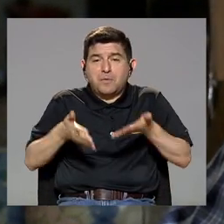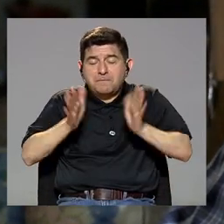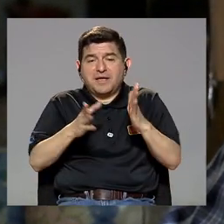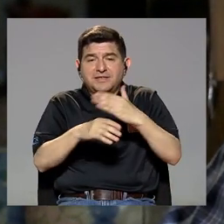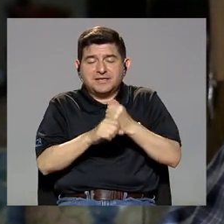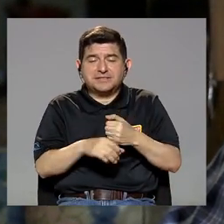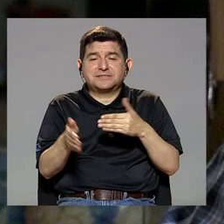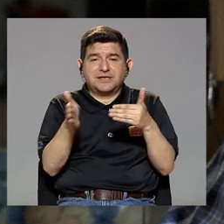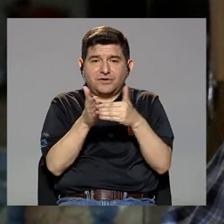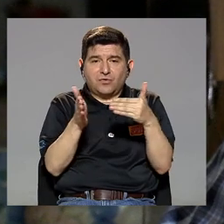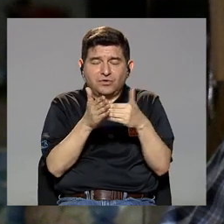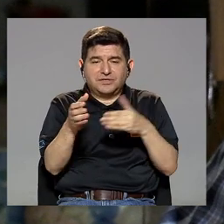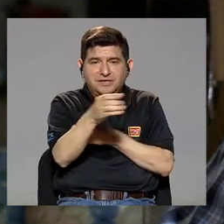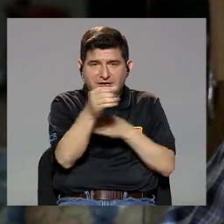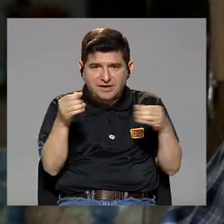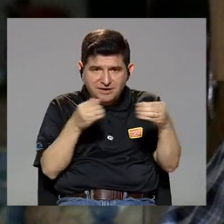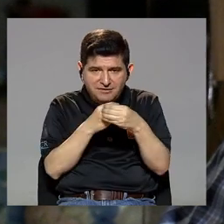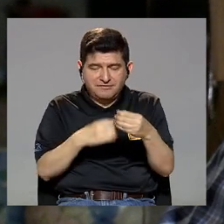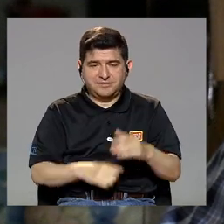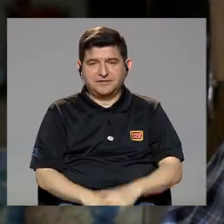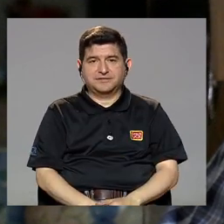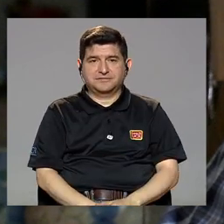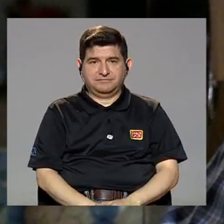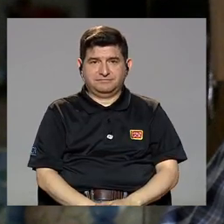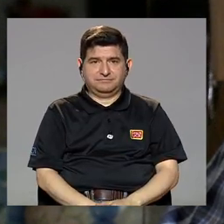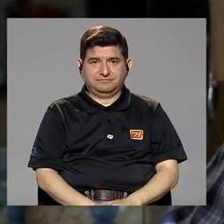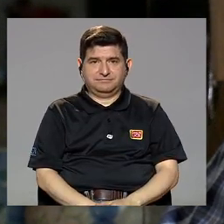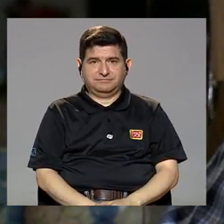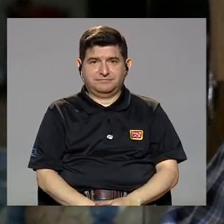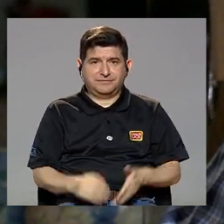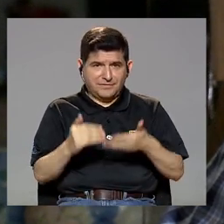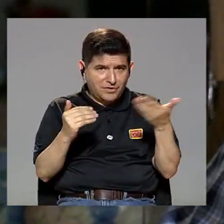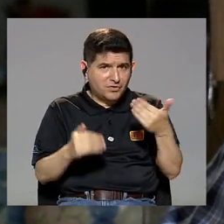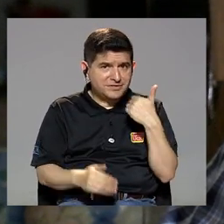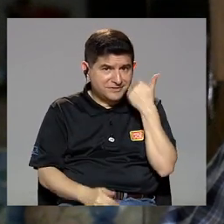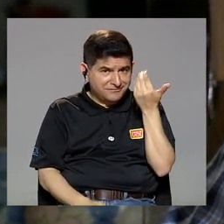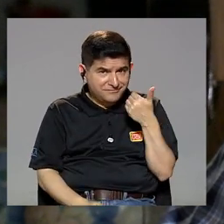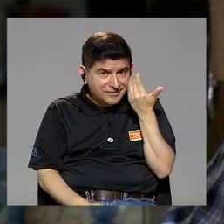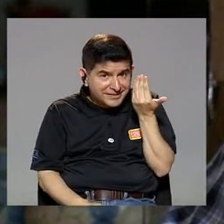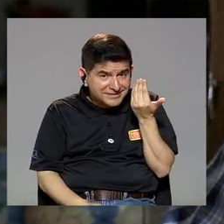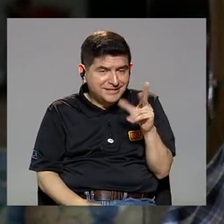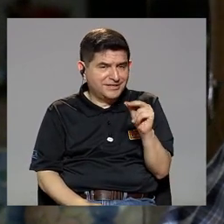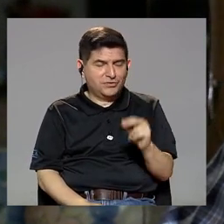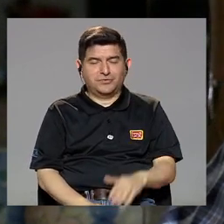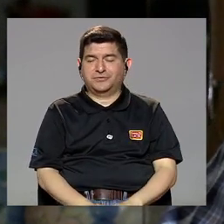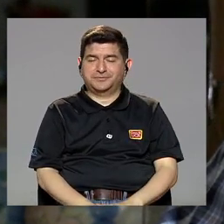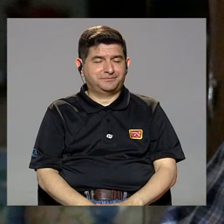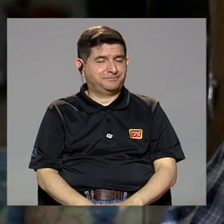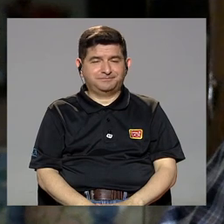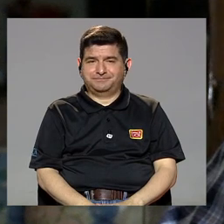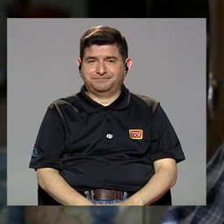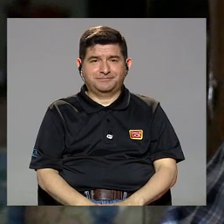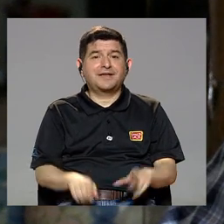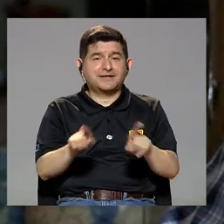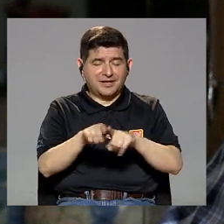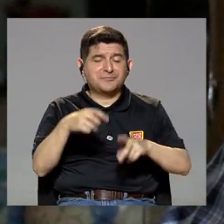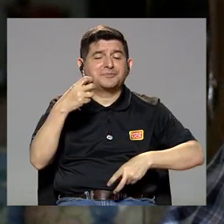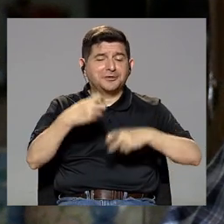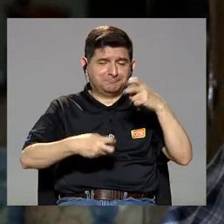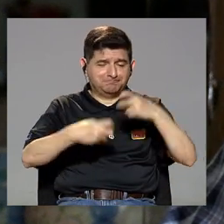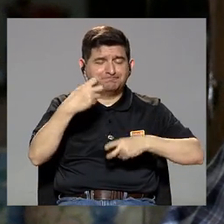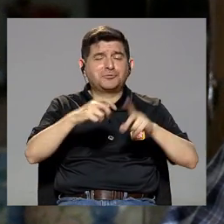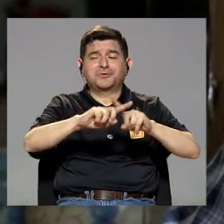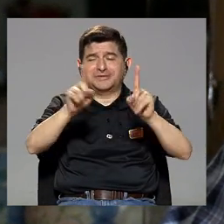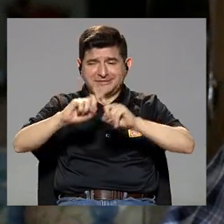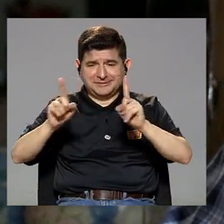merecía el trabajo y fueron los cosas fáciles si también hubo dificultades y problemas